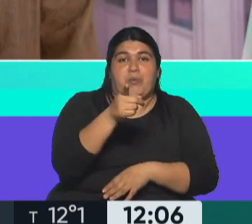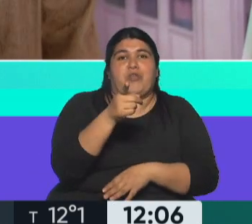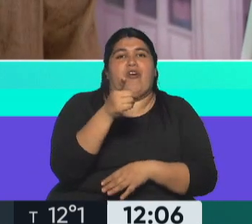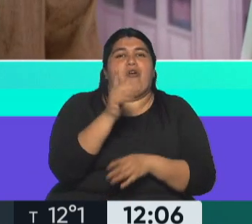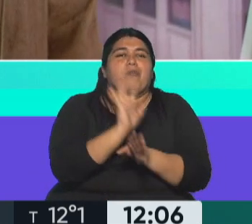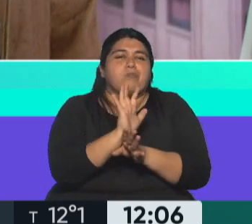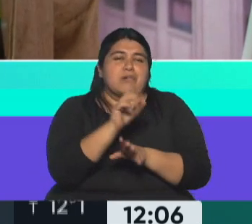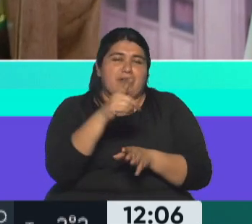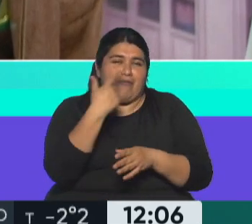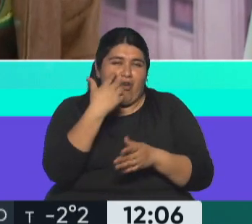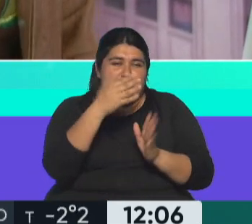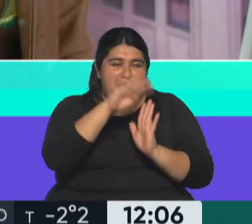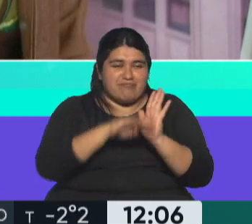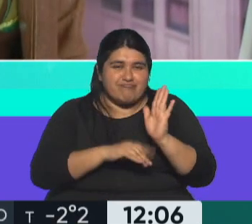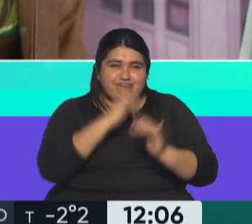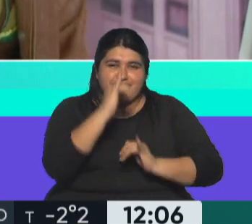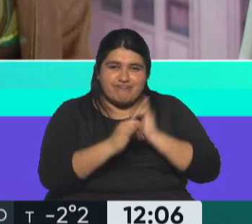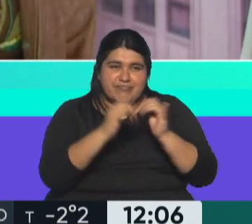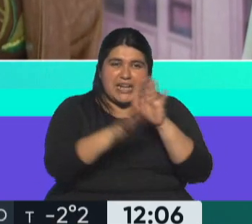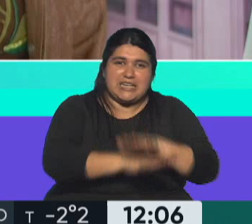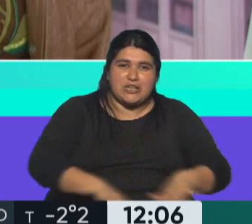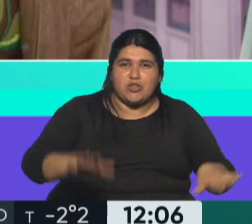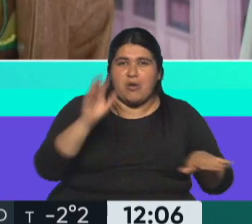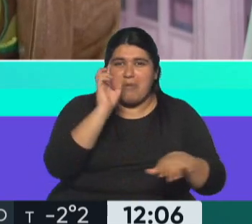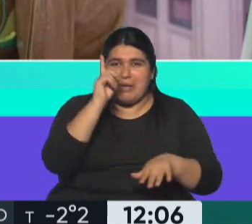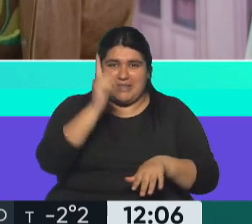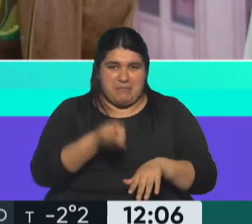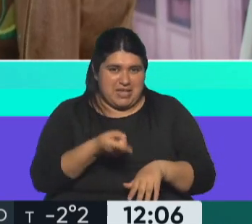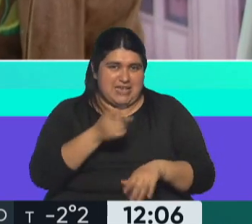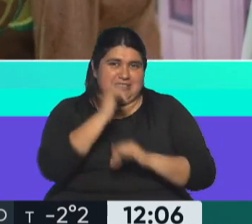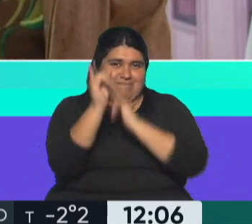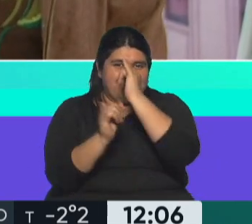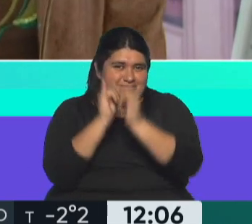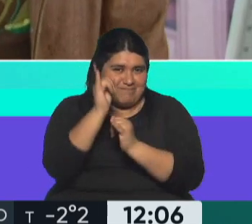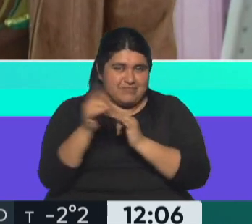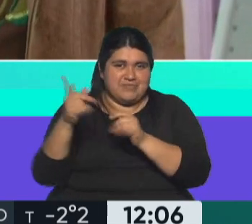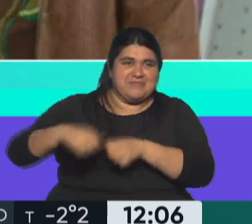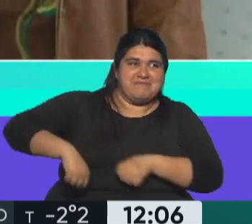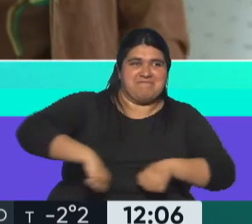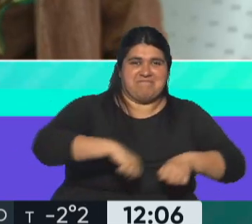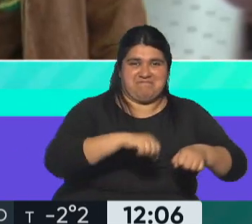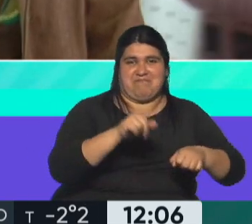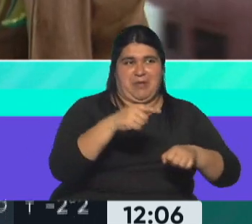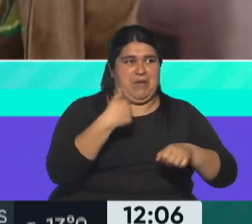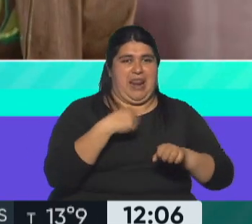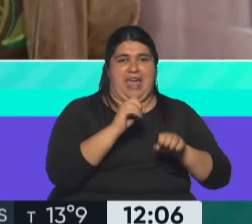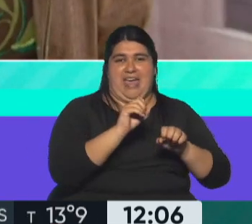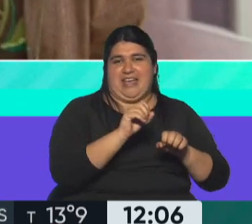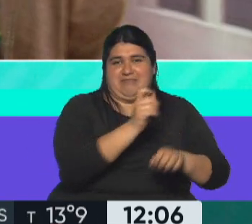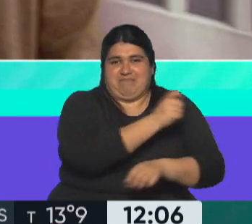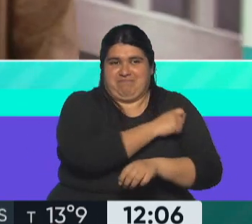instructiva por parte del personal de la salud, tanto a los chicos como a los papás que están justamente llevando a sus hijos muy chiquitos para poder inocularse,